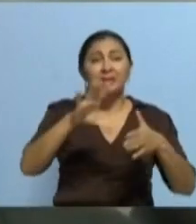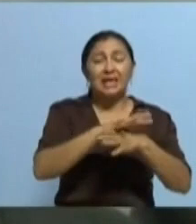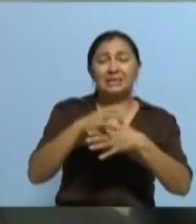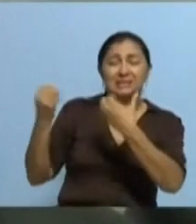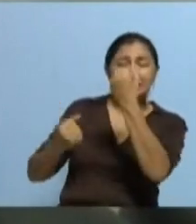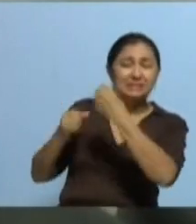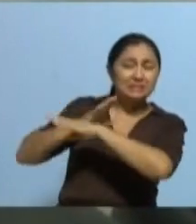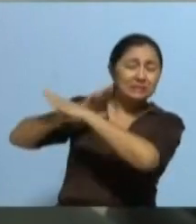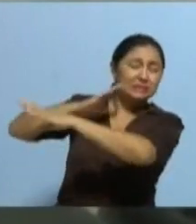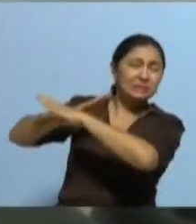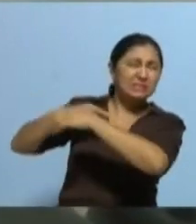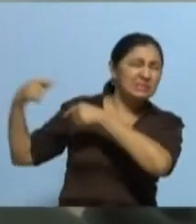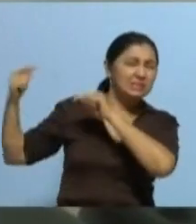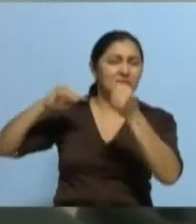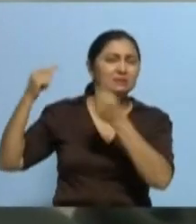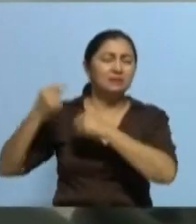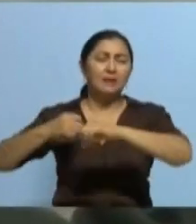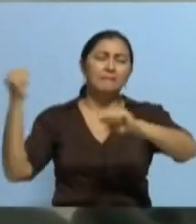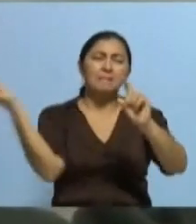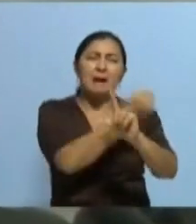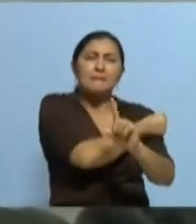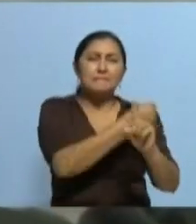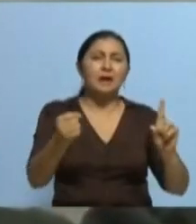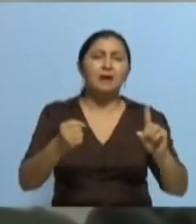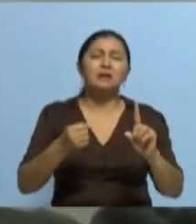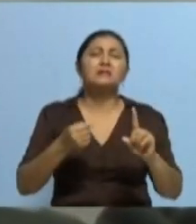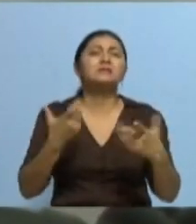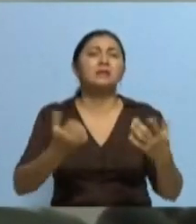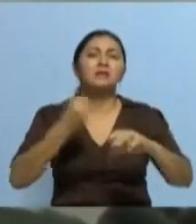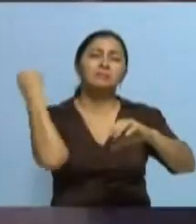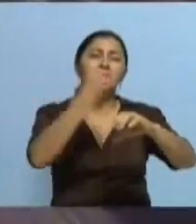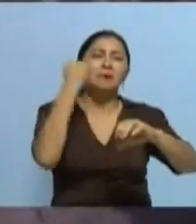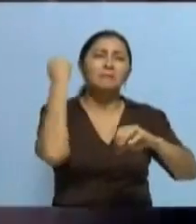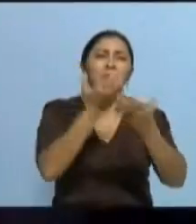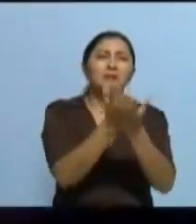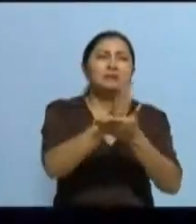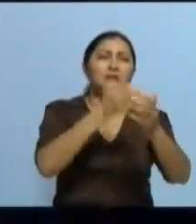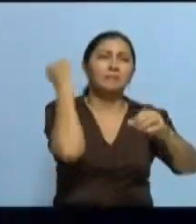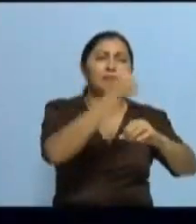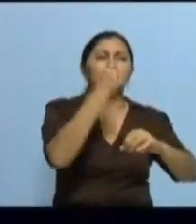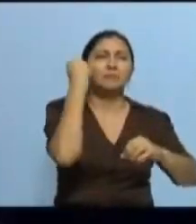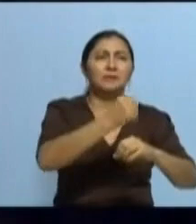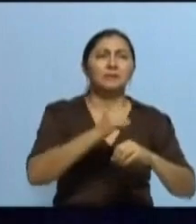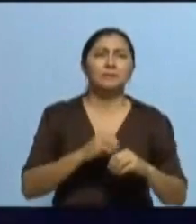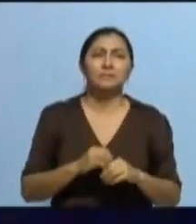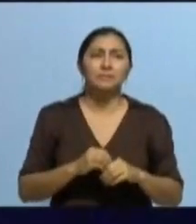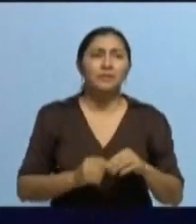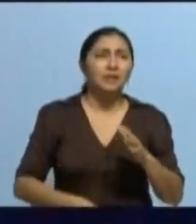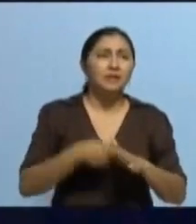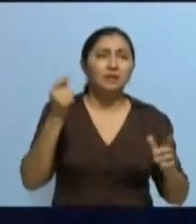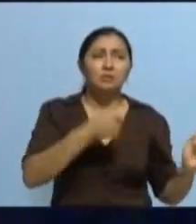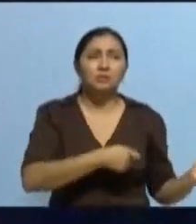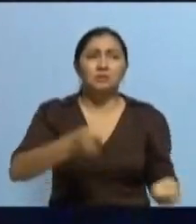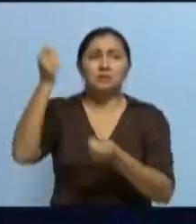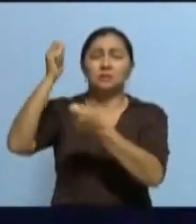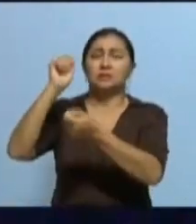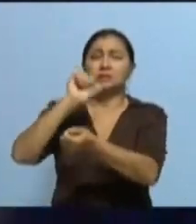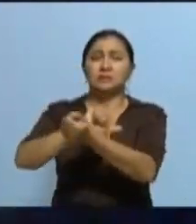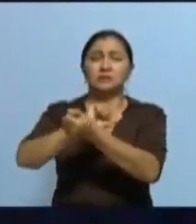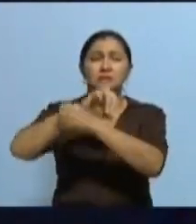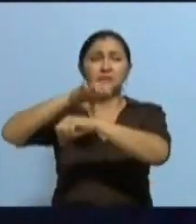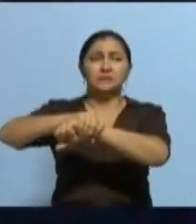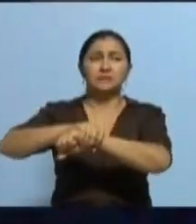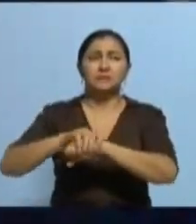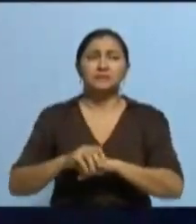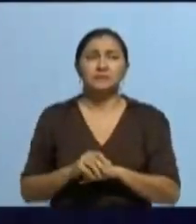lo agredieron físicamente con un arma blanca, ocasionándole la muerte. Además, este fue puesto a disposición de las autoridades